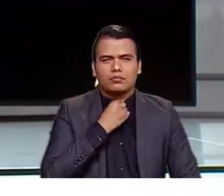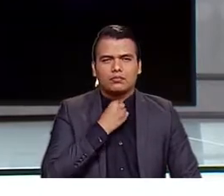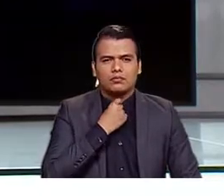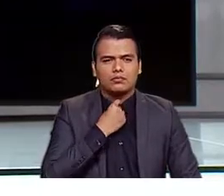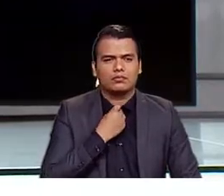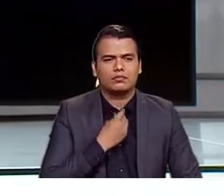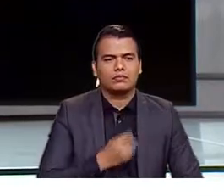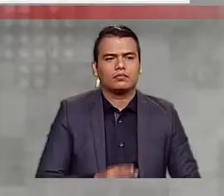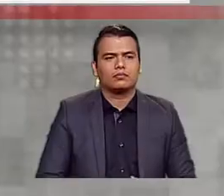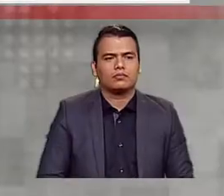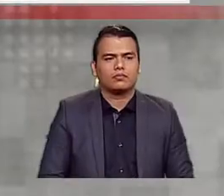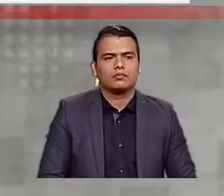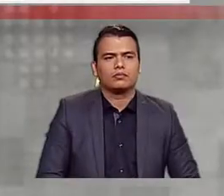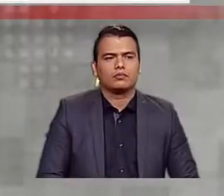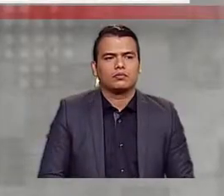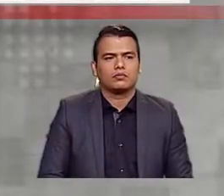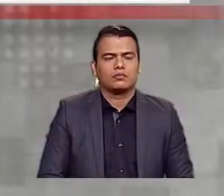Adelante.